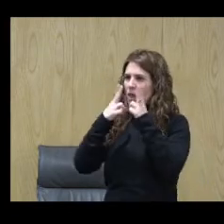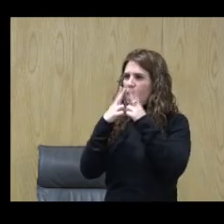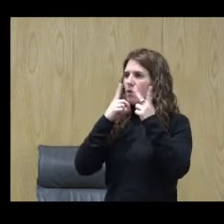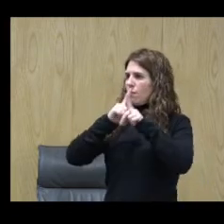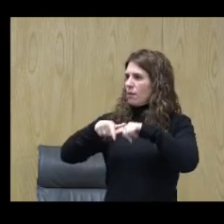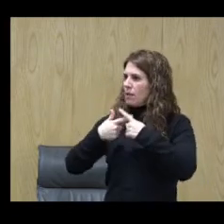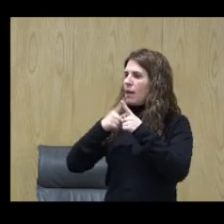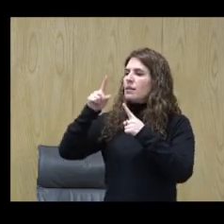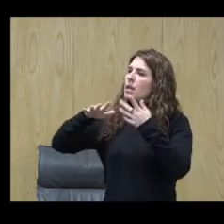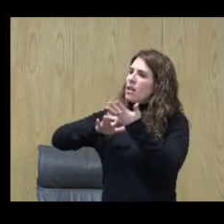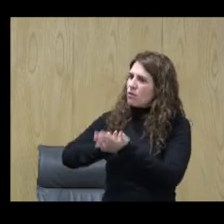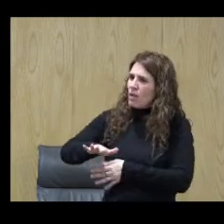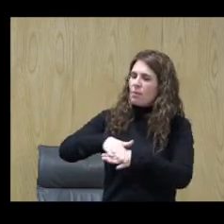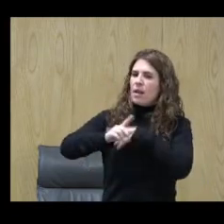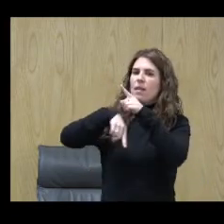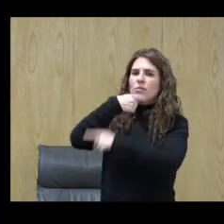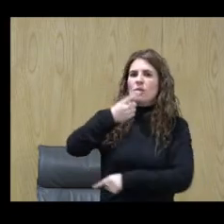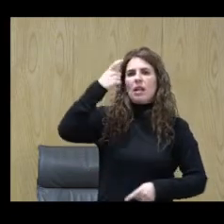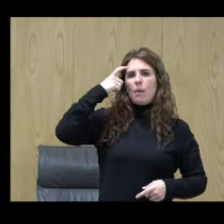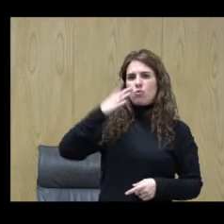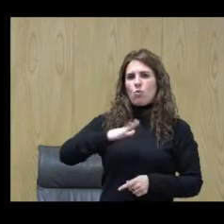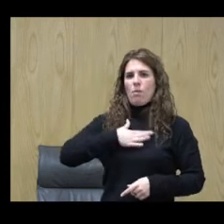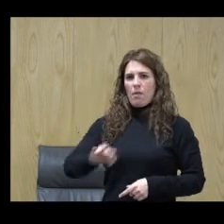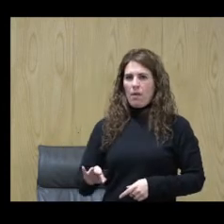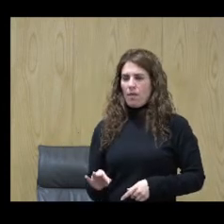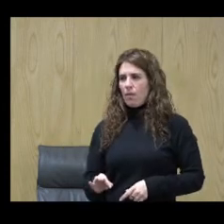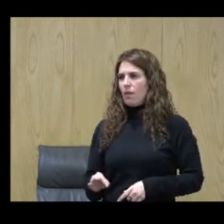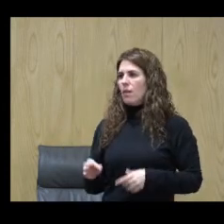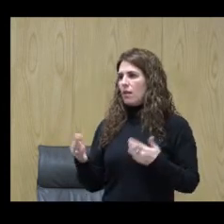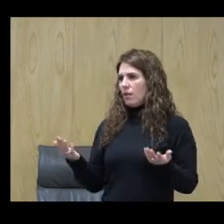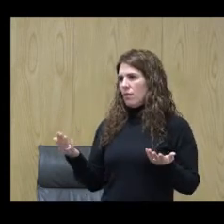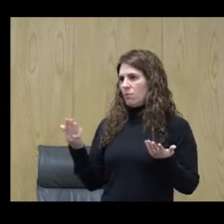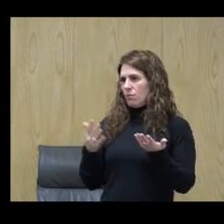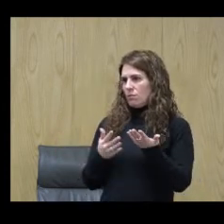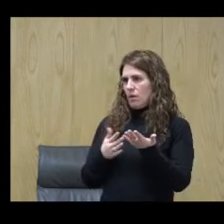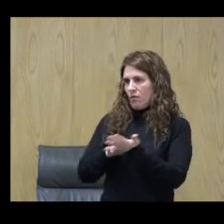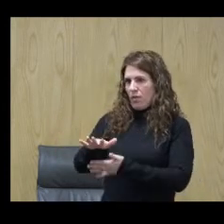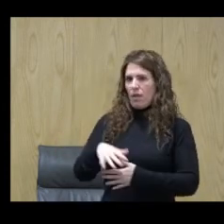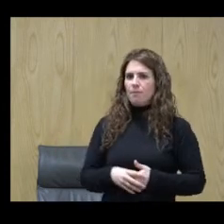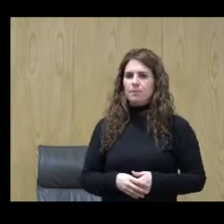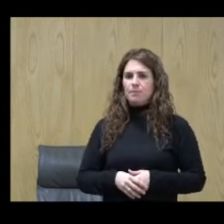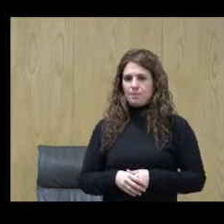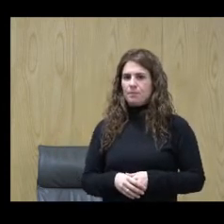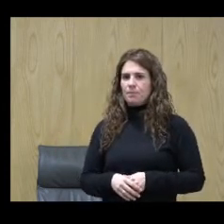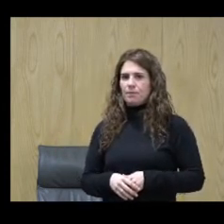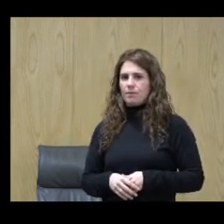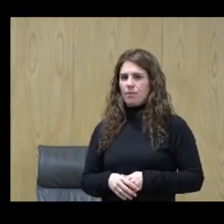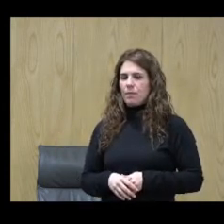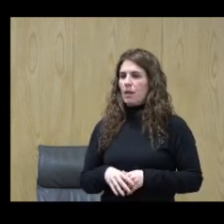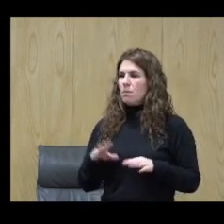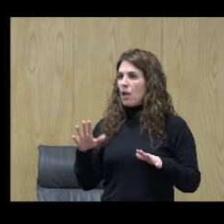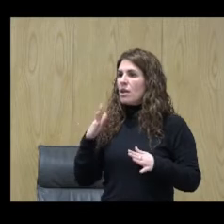también sopesan a la hora de dar la discapacidad y eso evidentemente pues interfiere en los resultados, ¿no? Sin embargo, el nivel